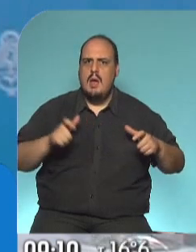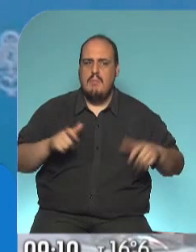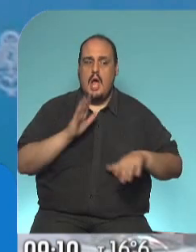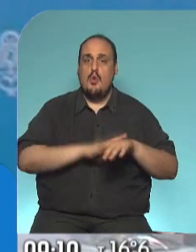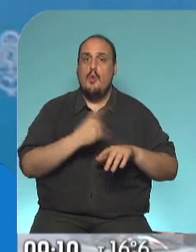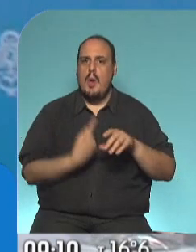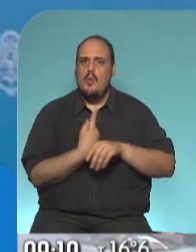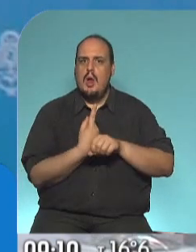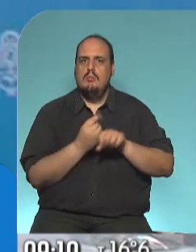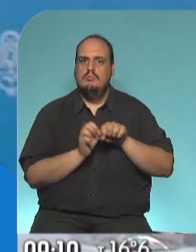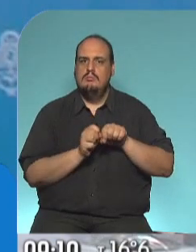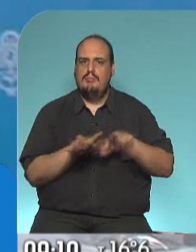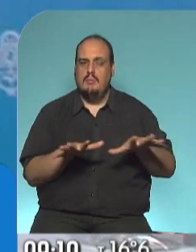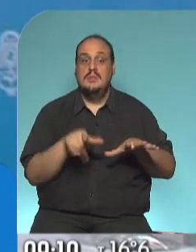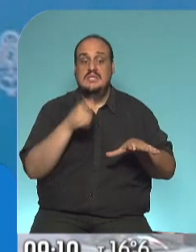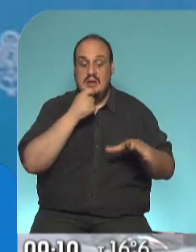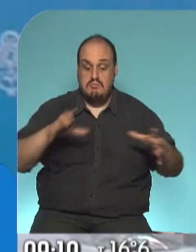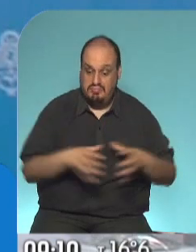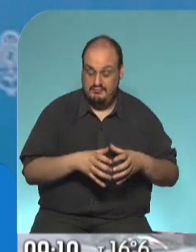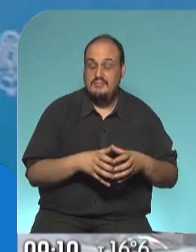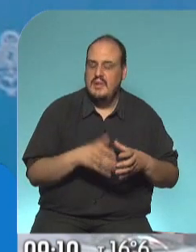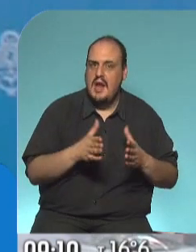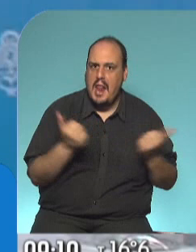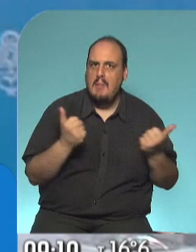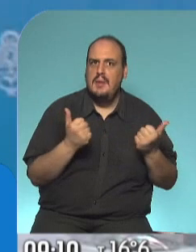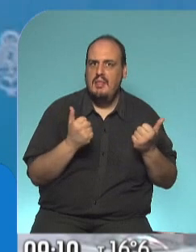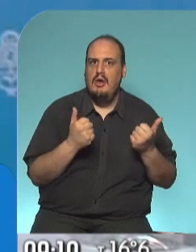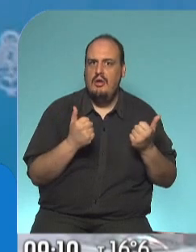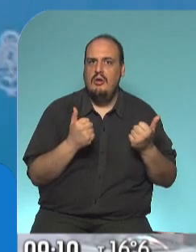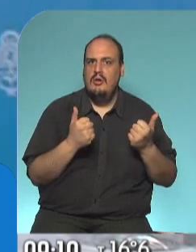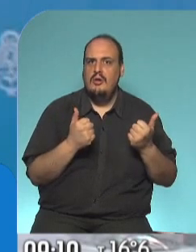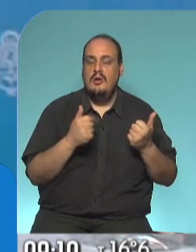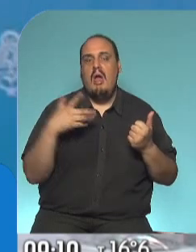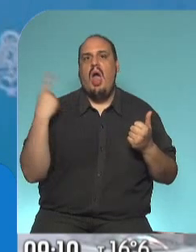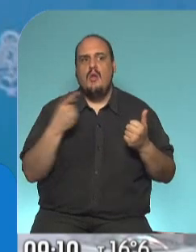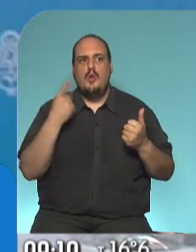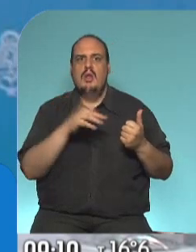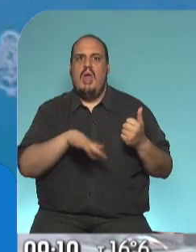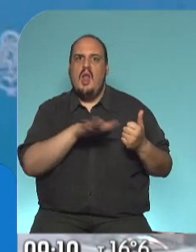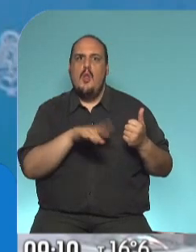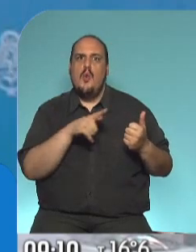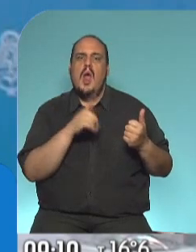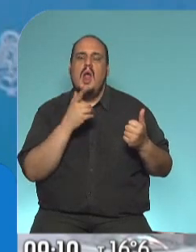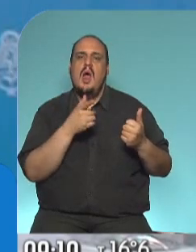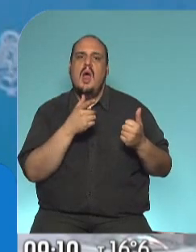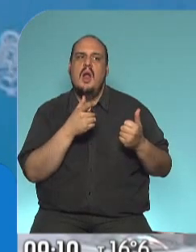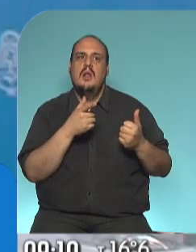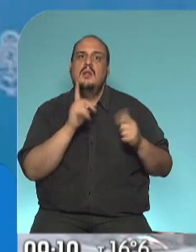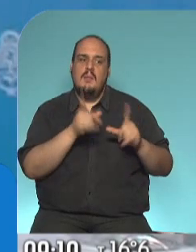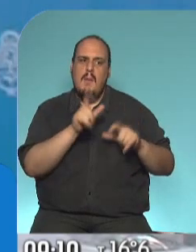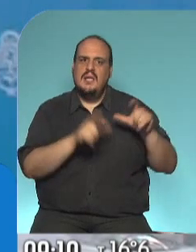cuanto antes se tomen las medidas cuando las las autoridades locales y la población puedan